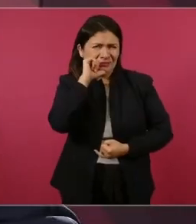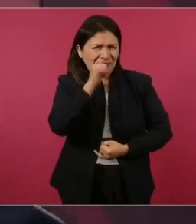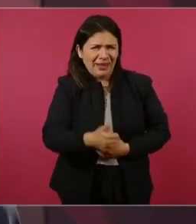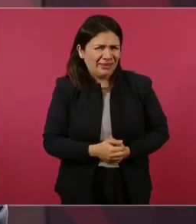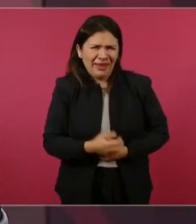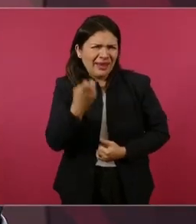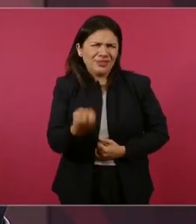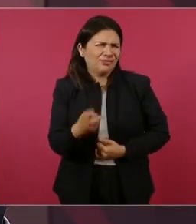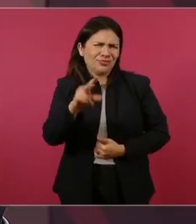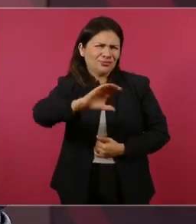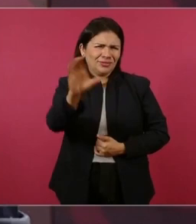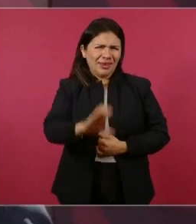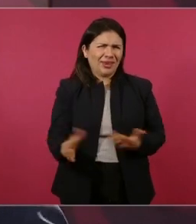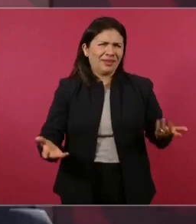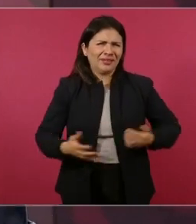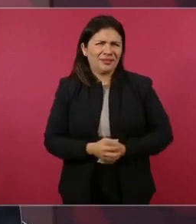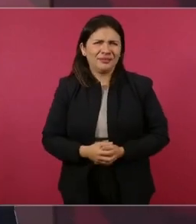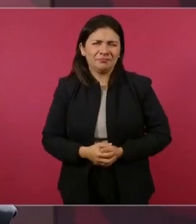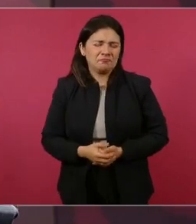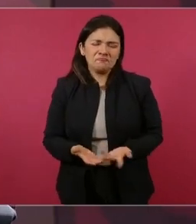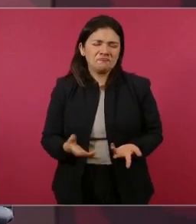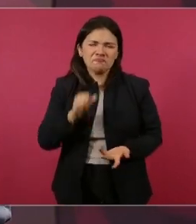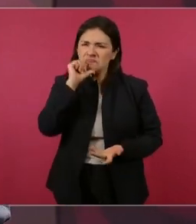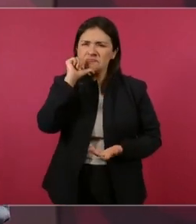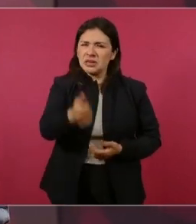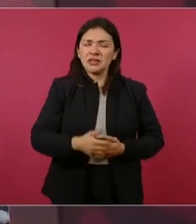Pues no es cierto, nada es cierto.